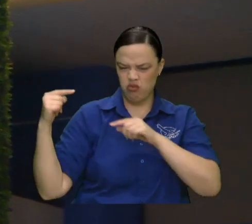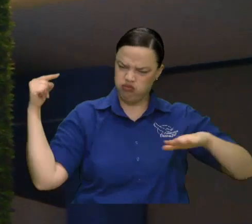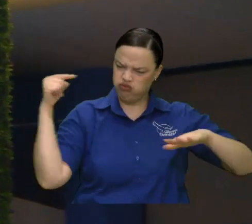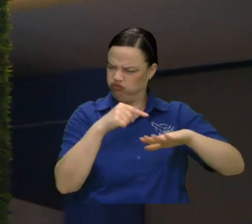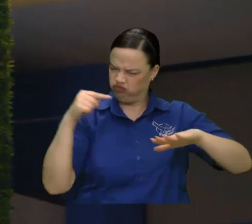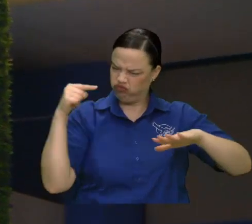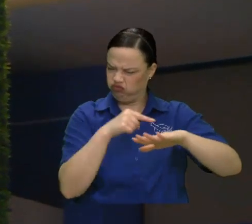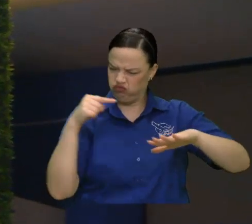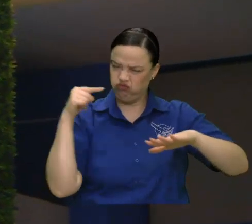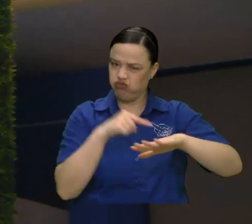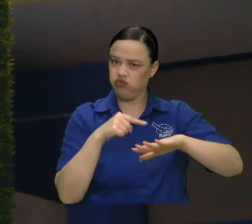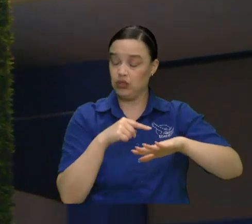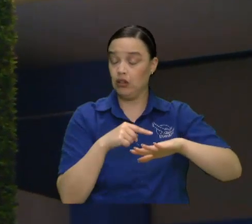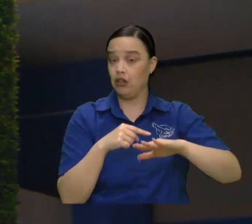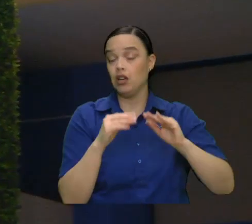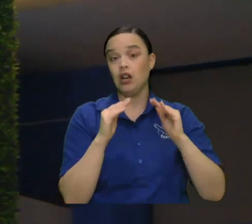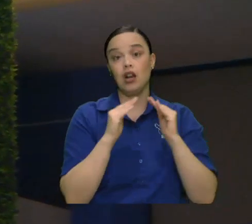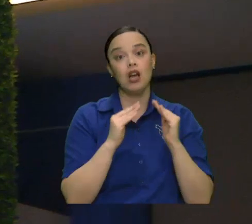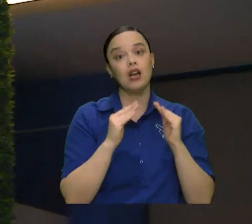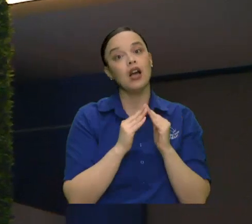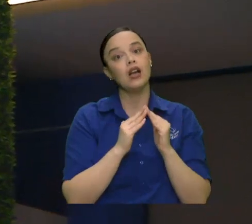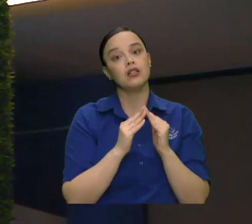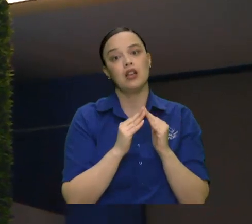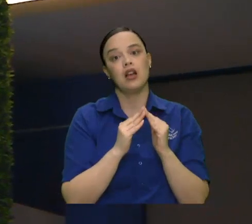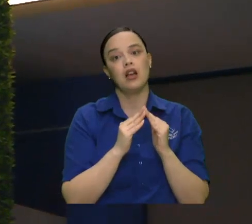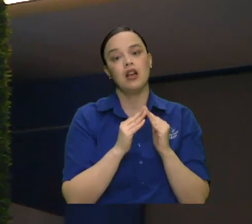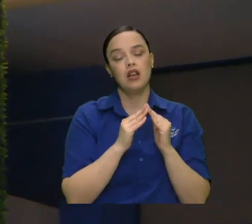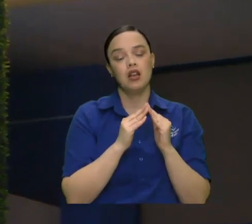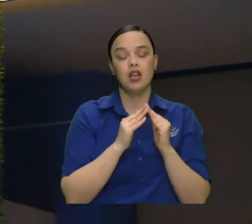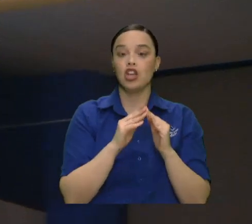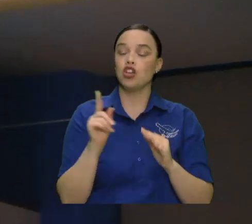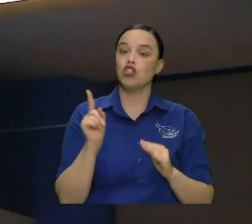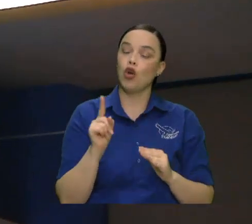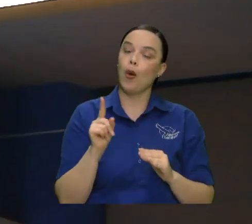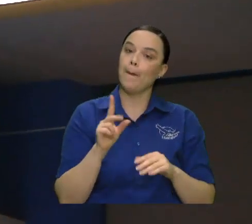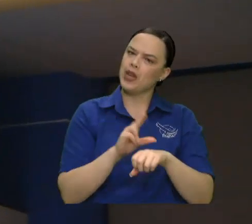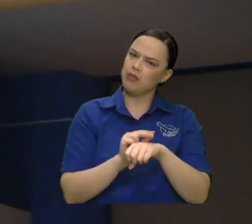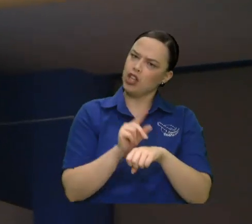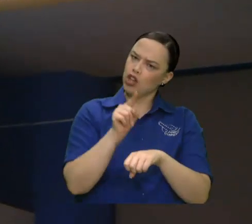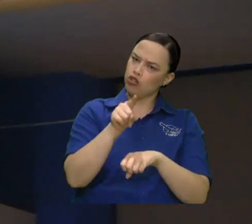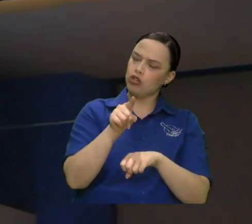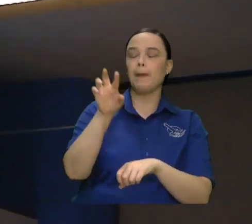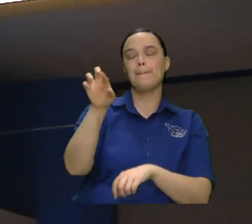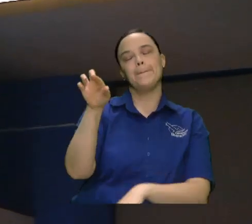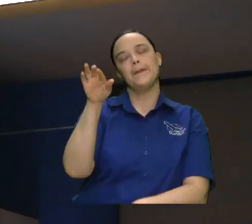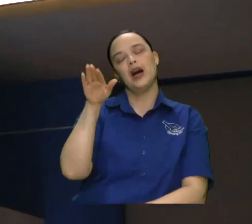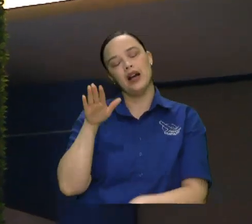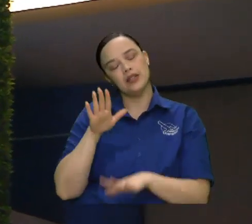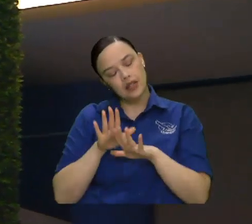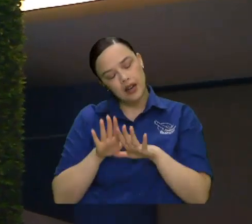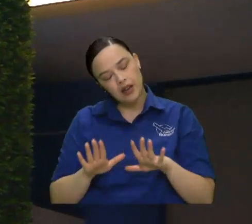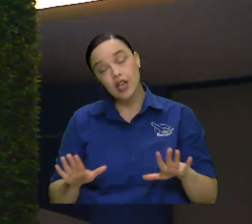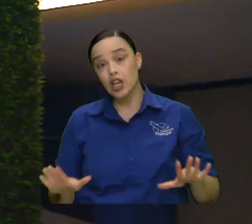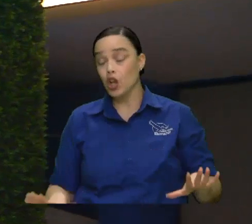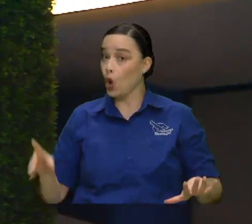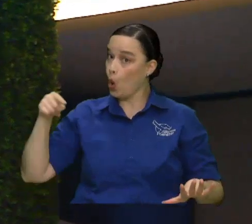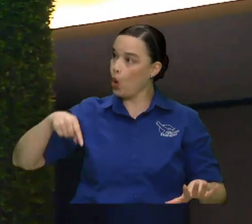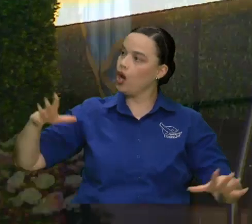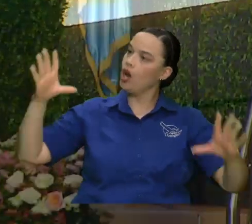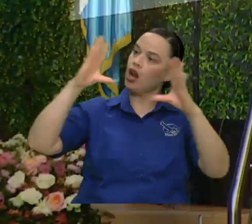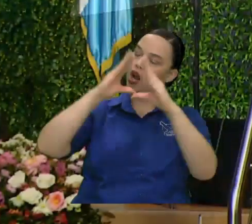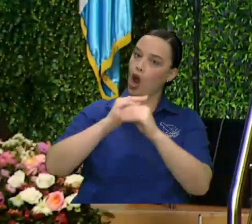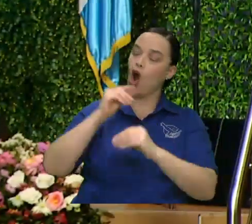hostigando en la casa y no lo hasta de no lo ha estado dejando estar en paz pues esta es la noche hermano hoy el